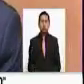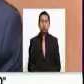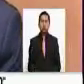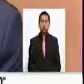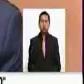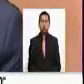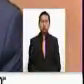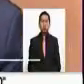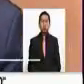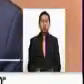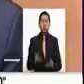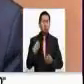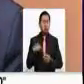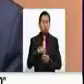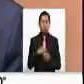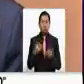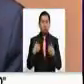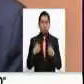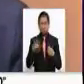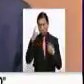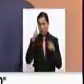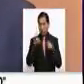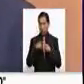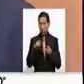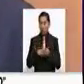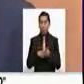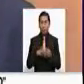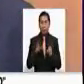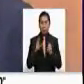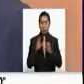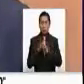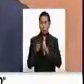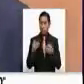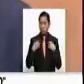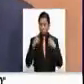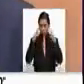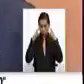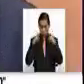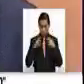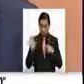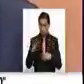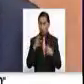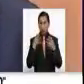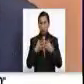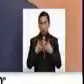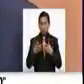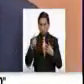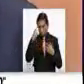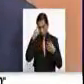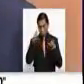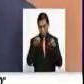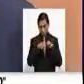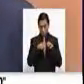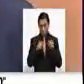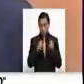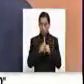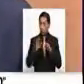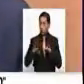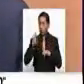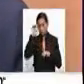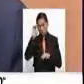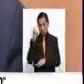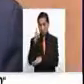y nosotros estamos absolutamente de acuerdo porque cuando se se investiga a las empresas que han suscrito contratos con el estado boliviano